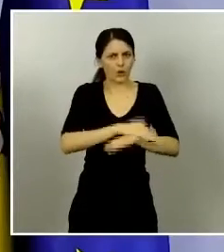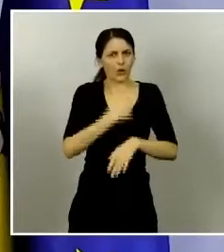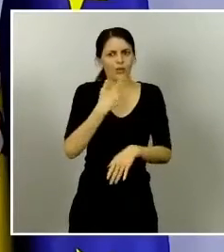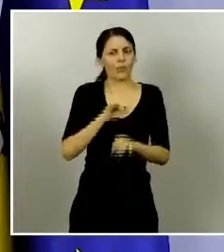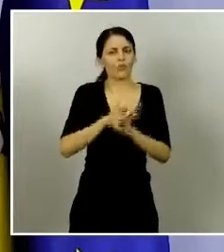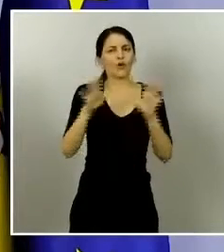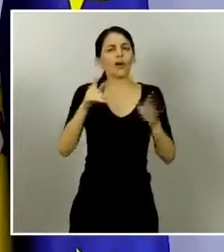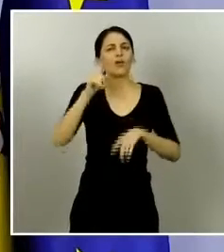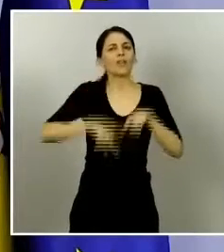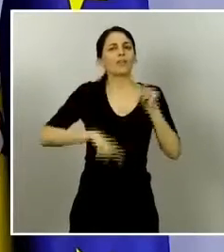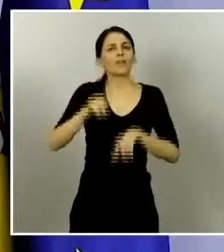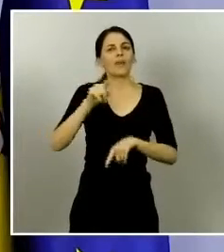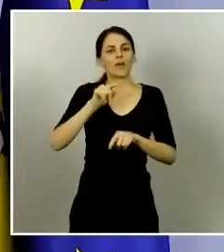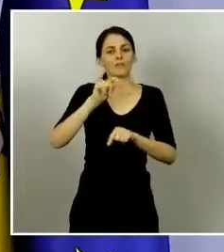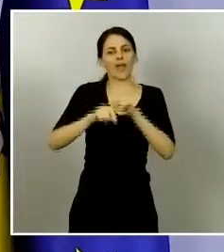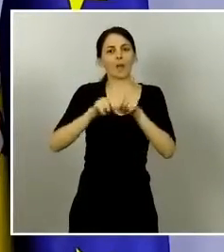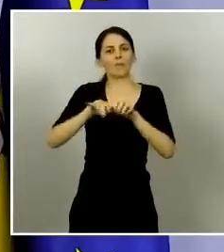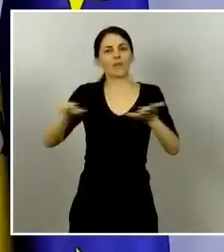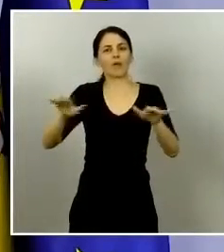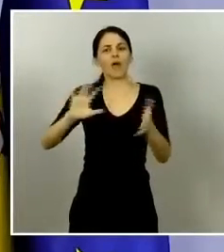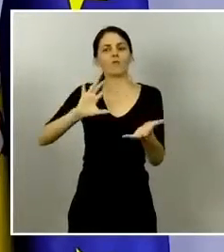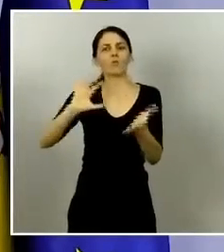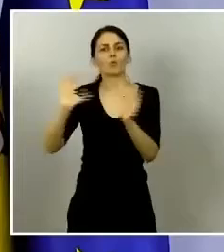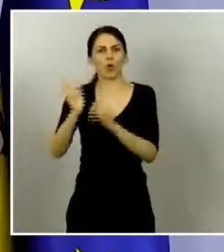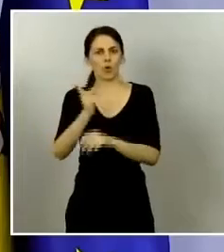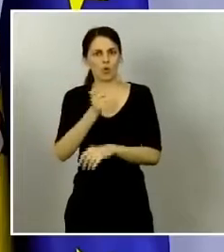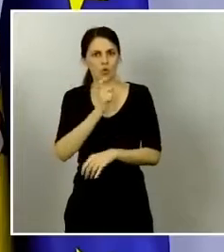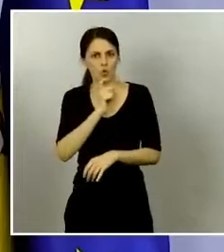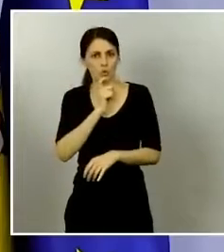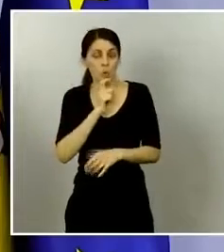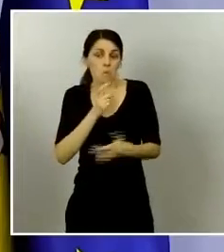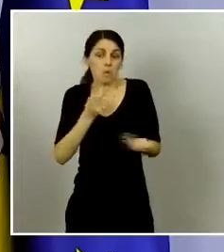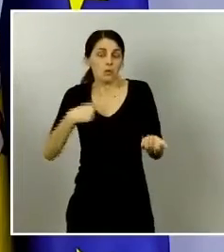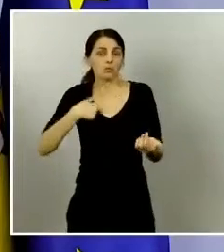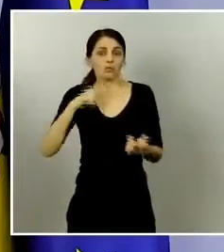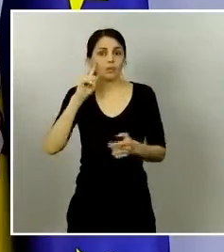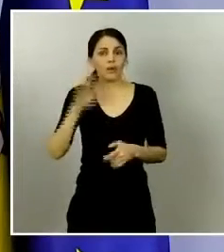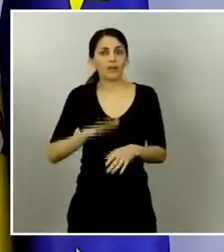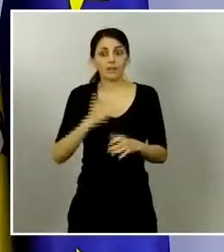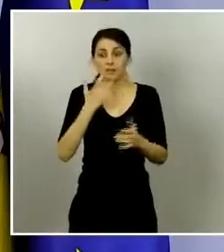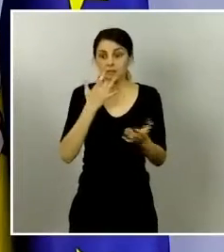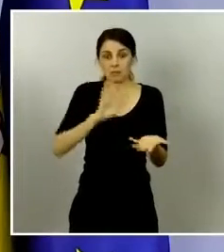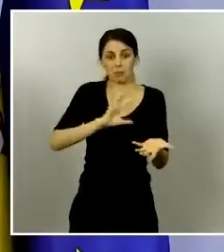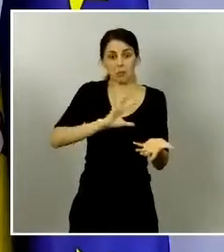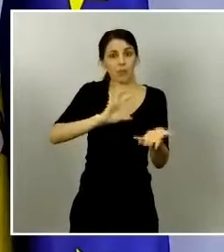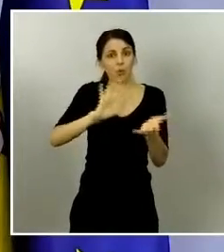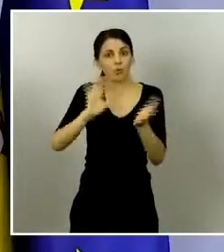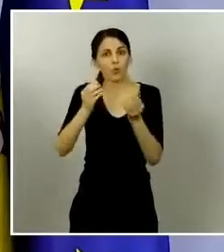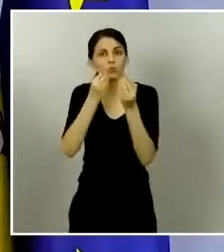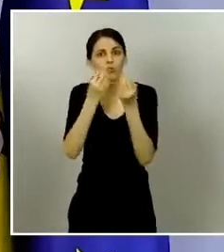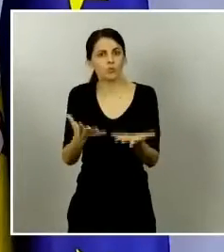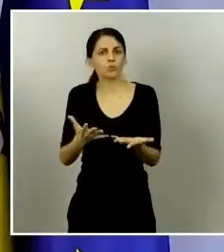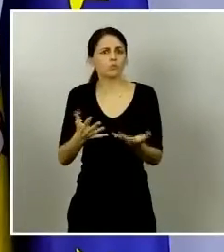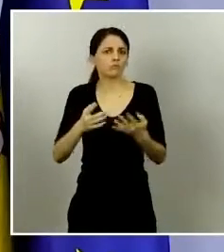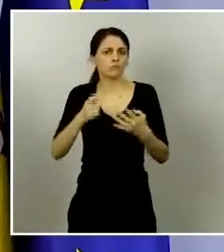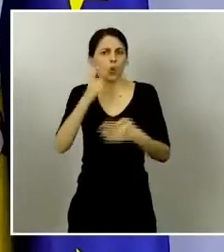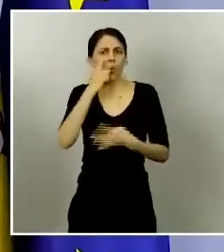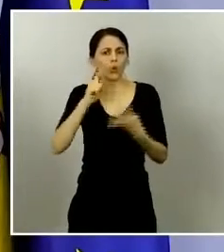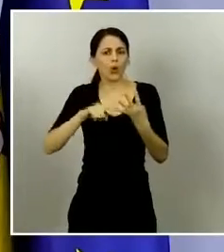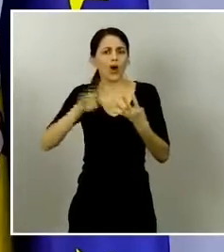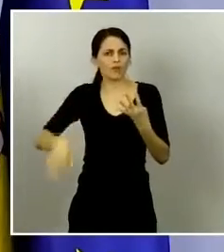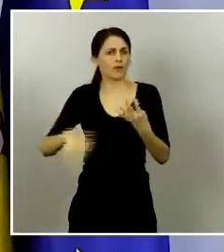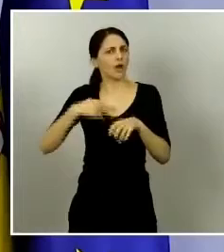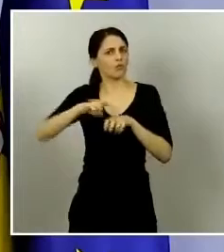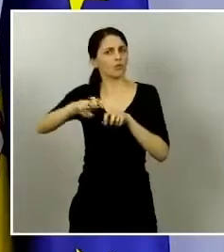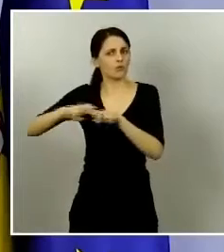como también dijo ayer el presidente del Gobierno, en función de cómo evolucione la epidemia, nos parece que es un escenario perfectamente razonable y, por tanto, si no hay